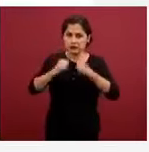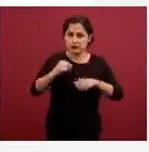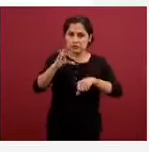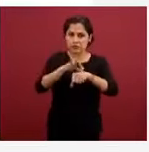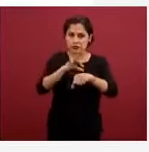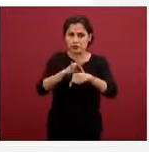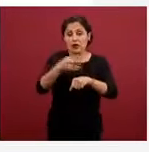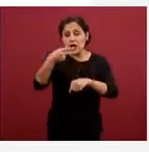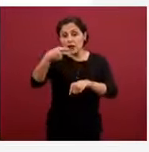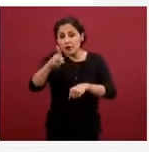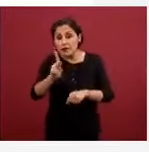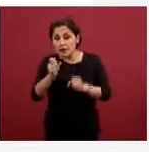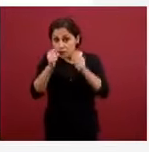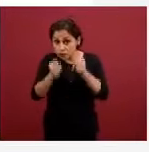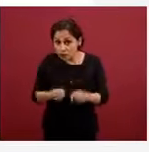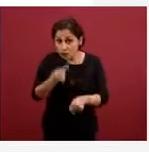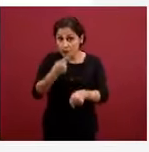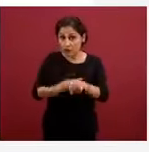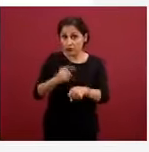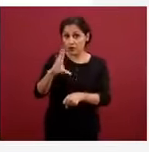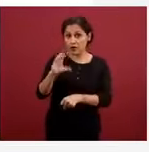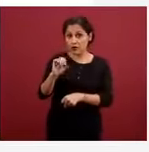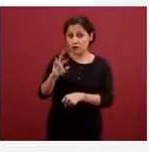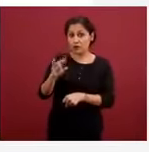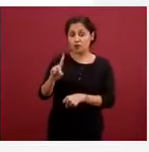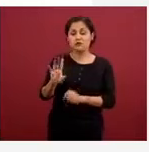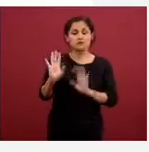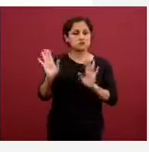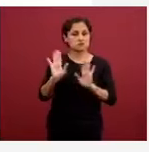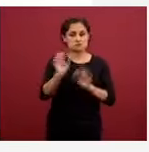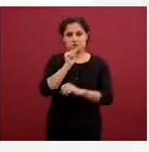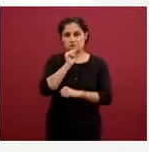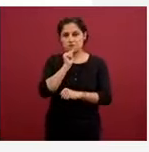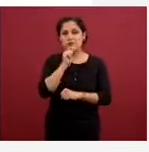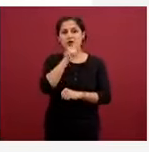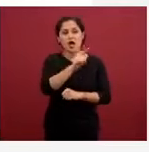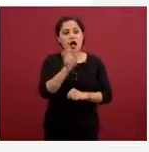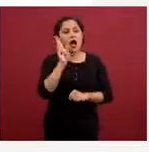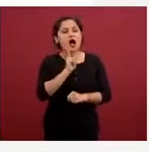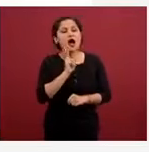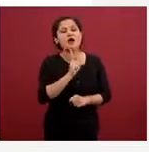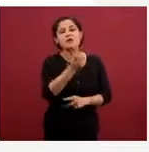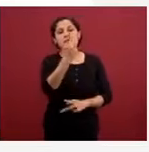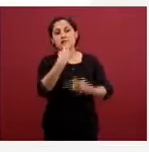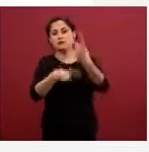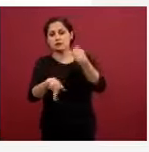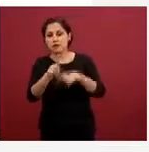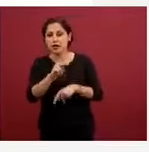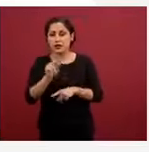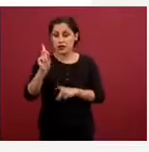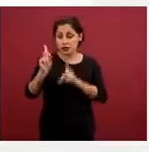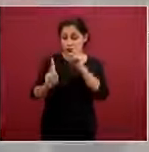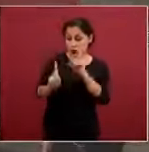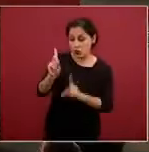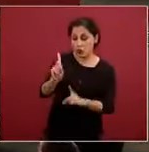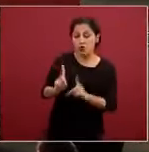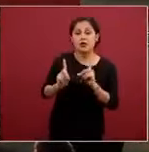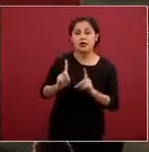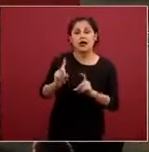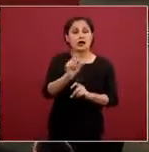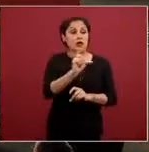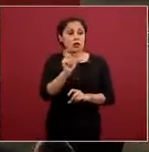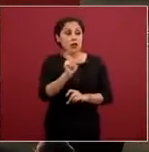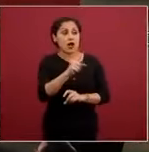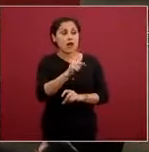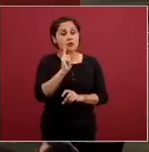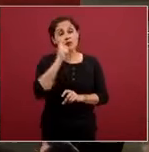como sospechosa. Y bueno, esa tendencia, recordando que en los últimos días la información todavía está integrándose, se mantiene